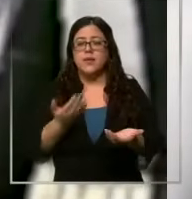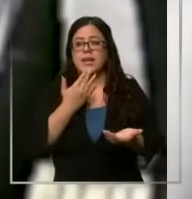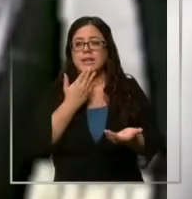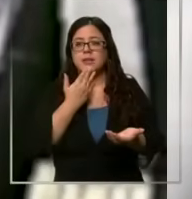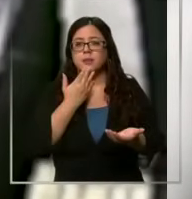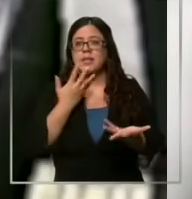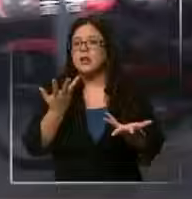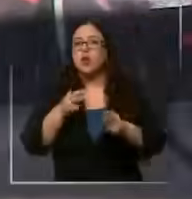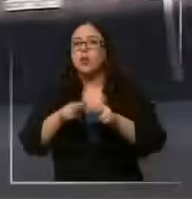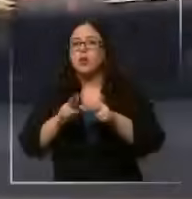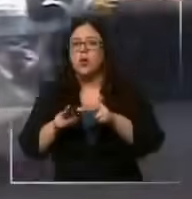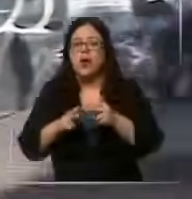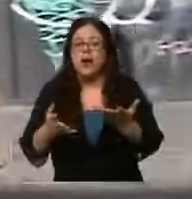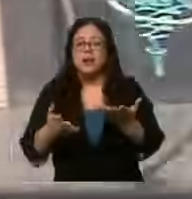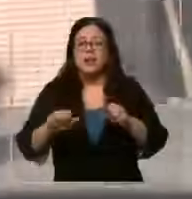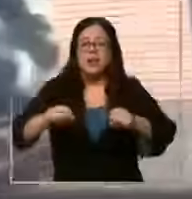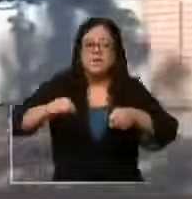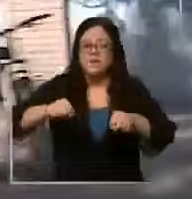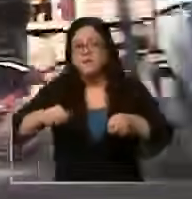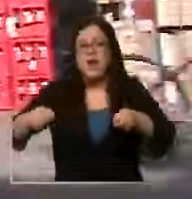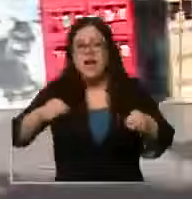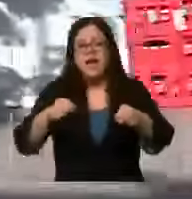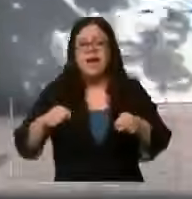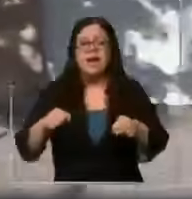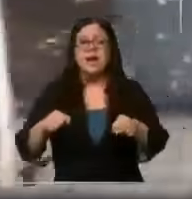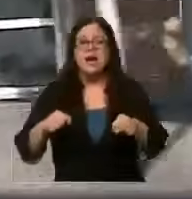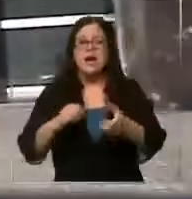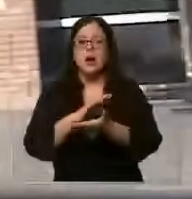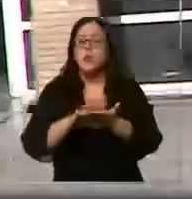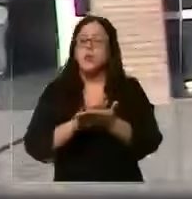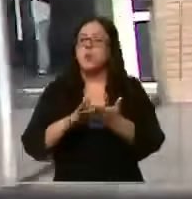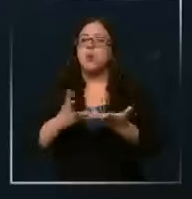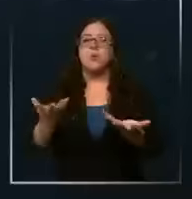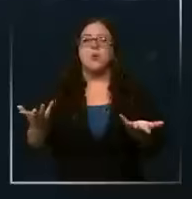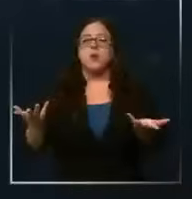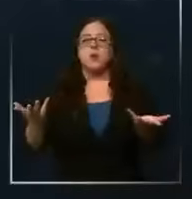en que actúan, la manera en que manejan. A mí me dicen, mira,